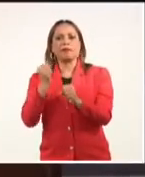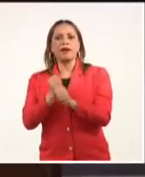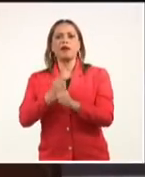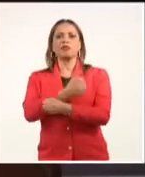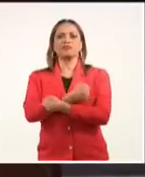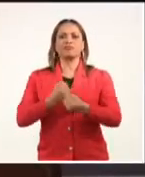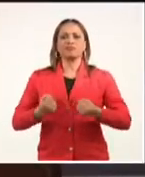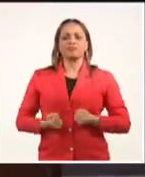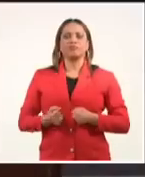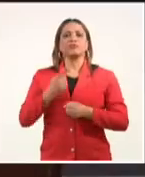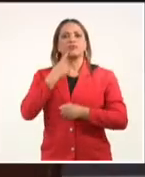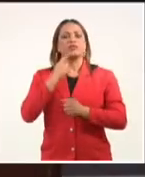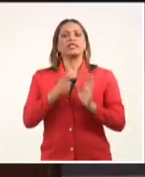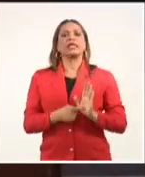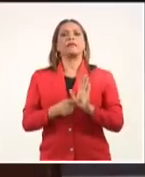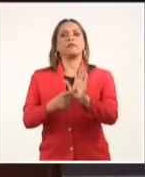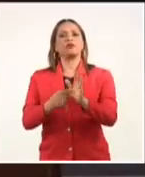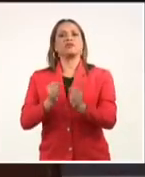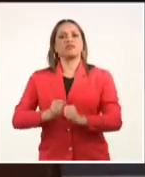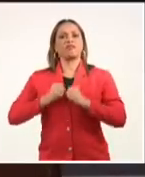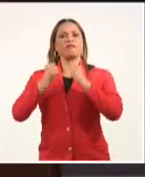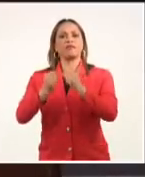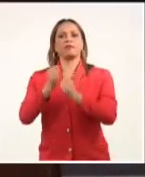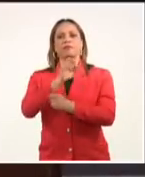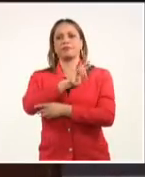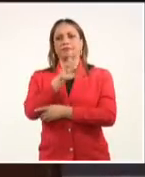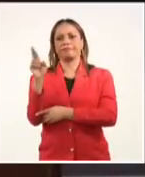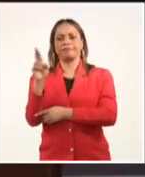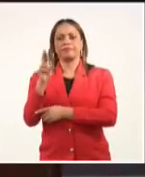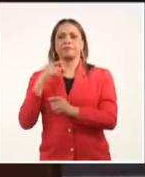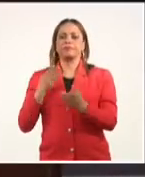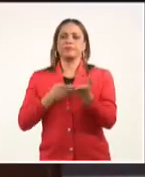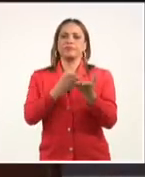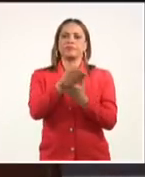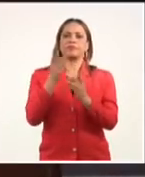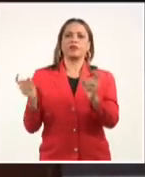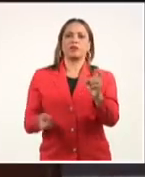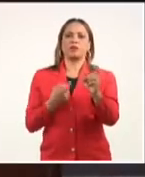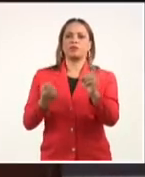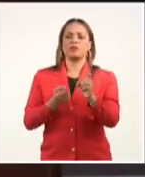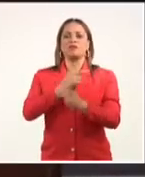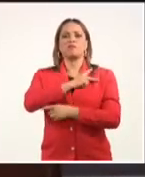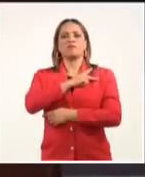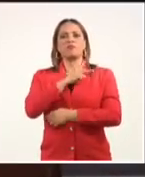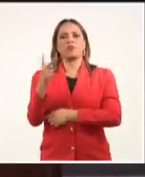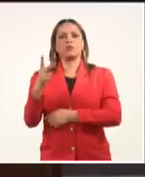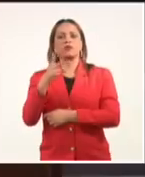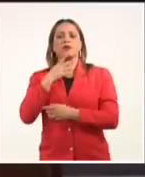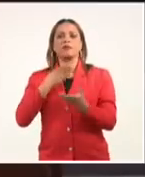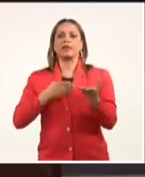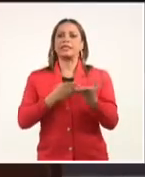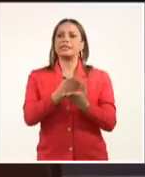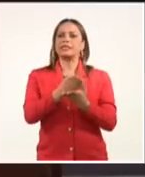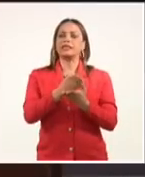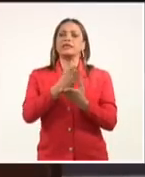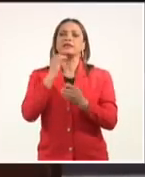la necesaria firmeza revolucionaria y voluntad para sortear las